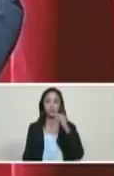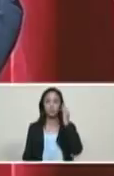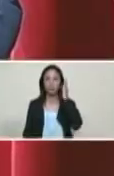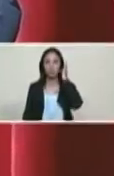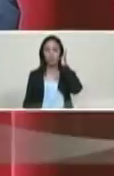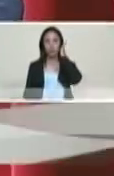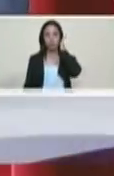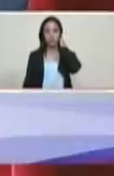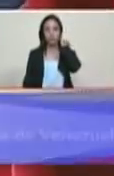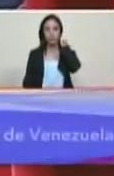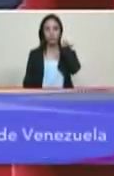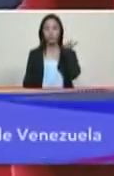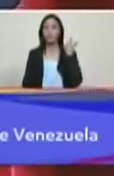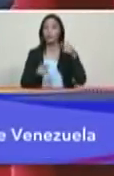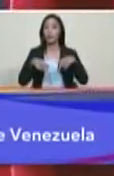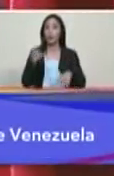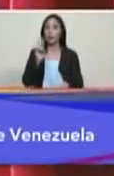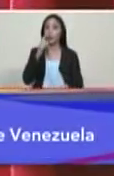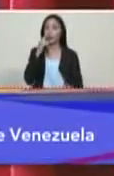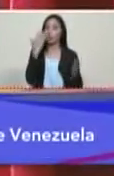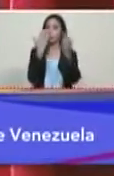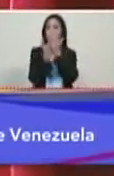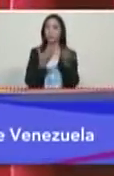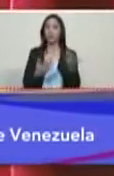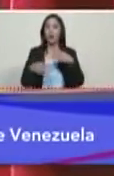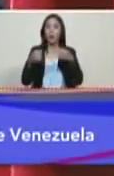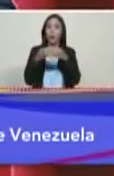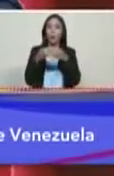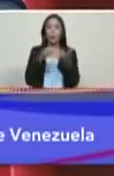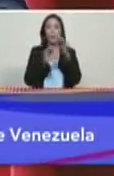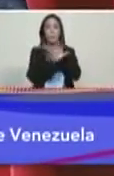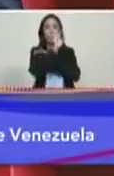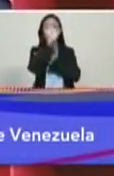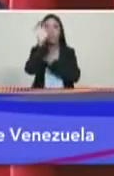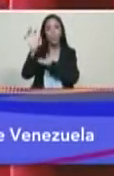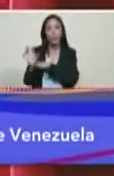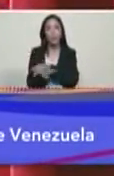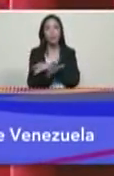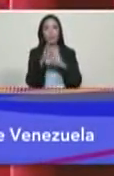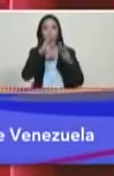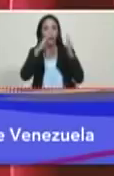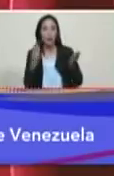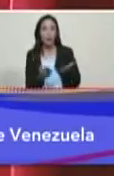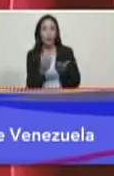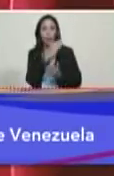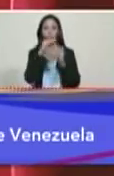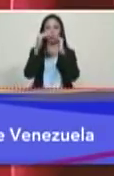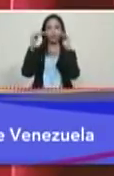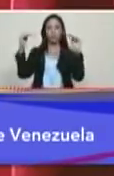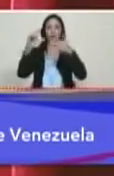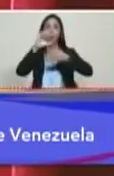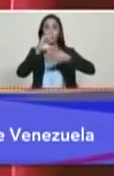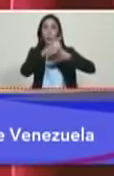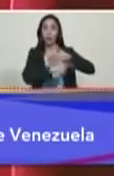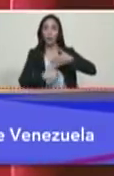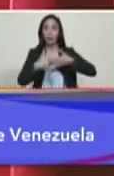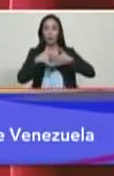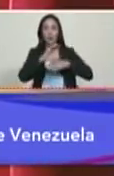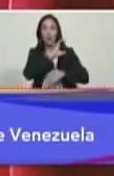Venezuela va adelante en la vanguardia de un grupo de países en el mundo en América Latina y en el Caribe.